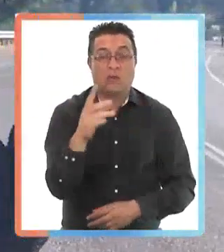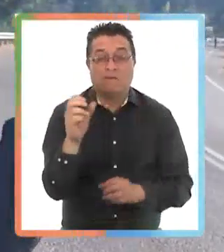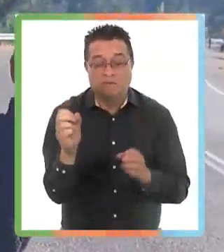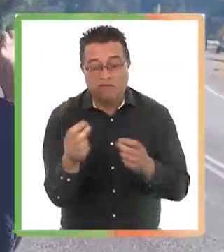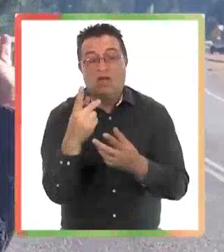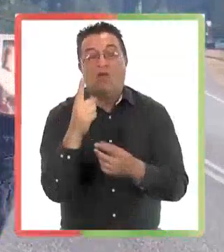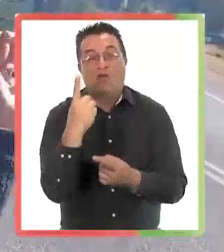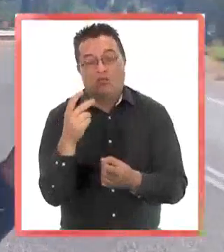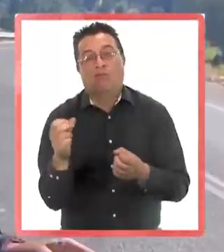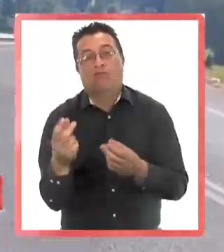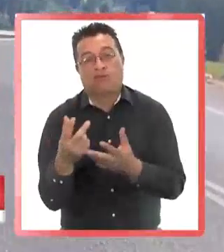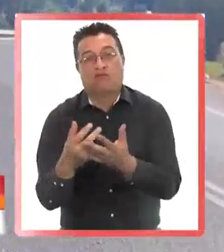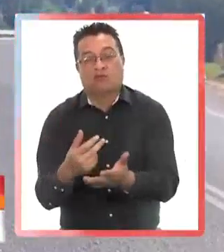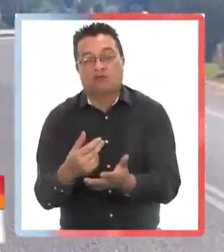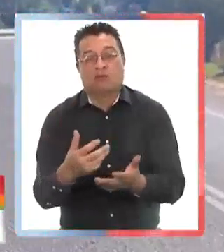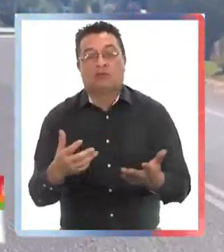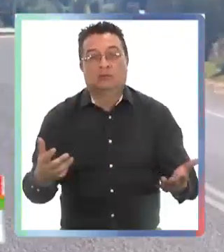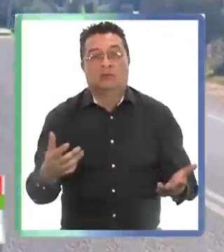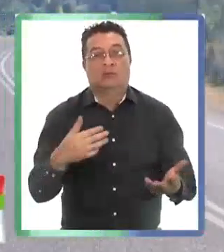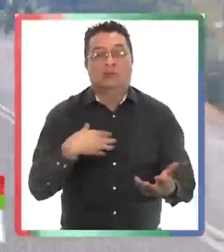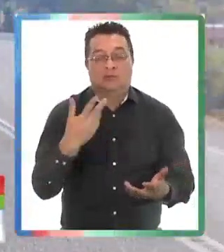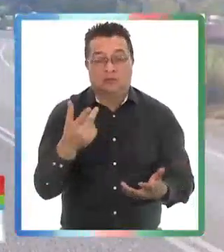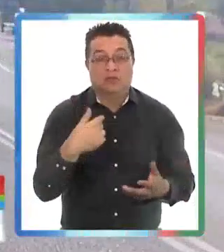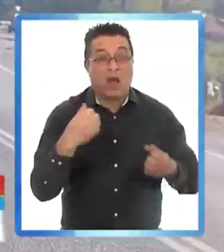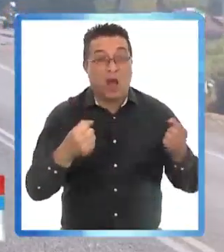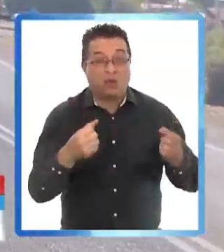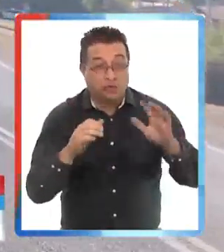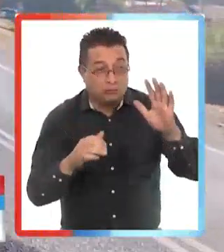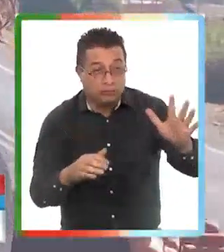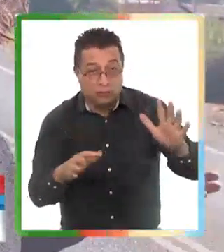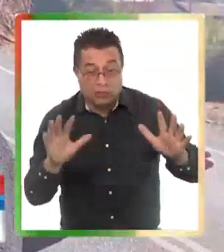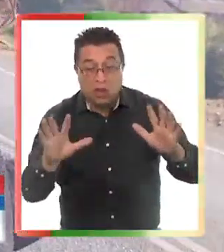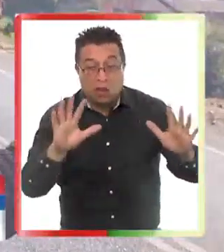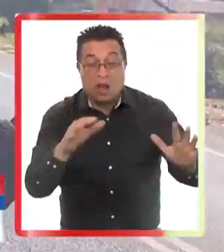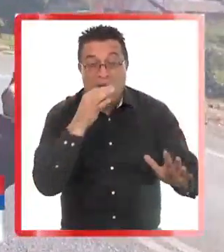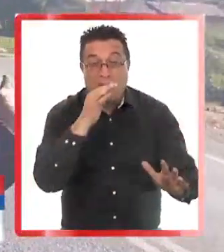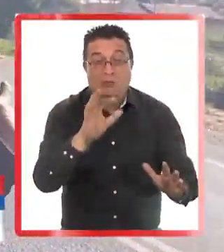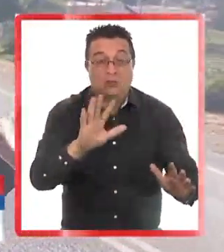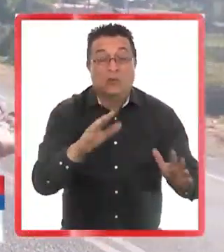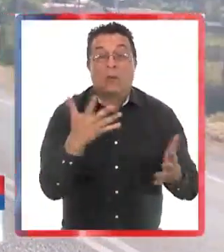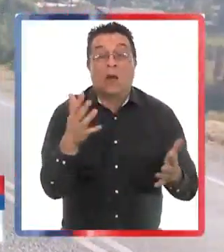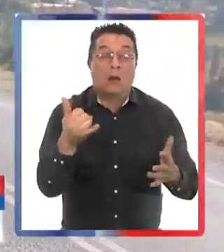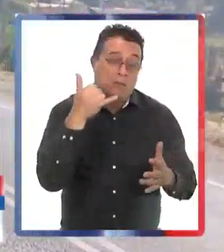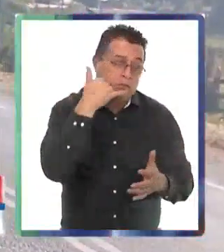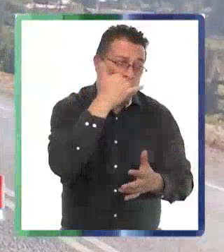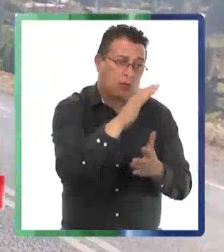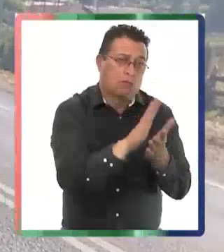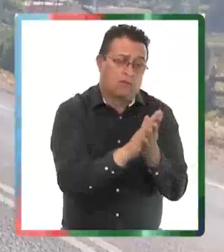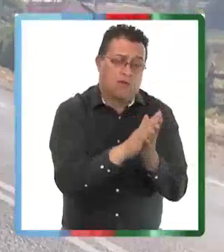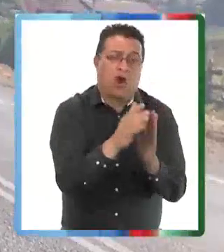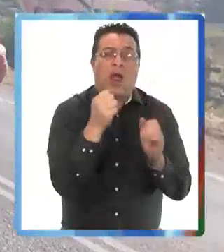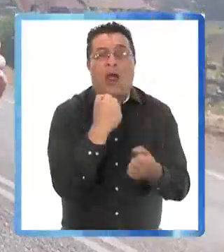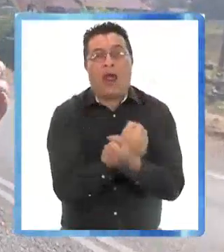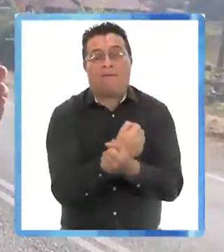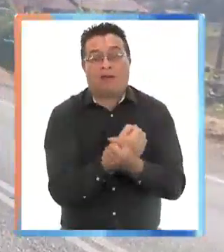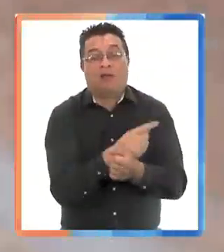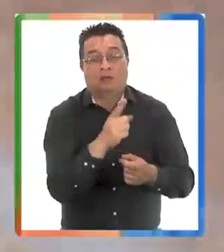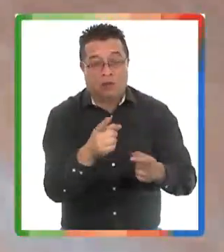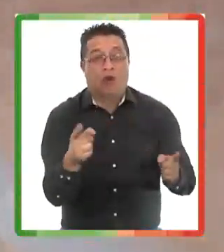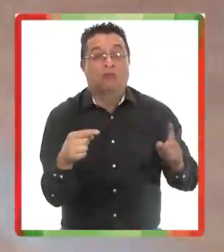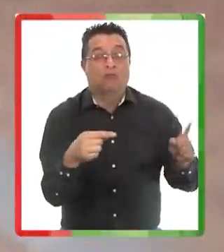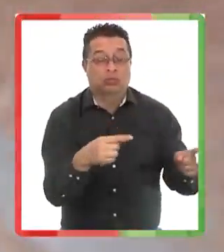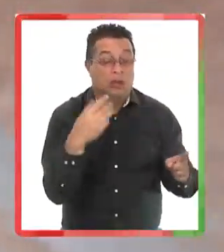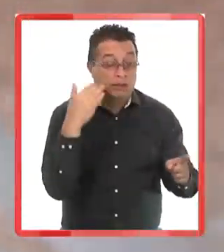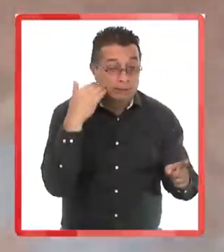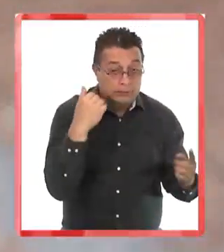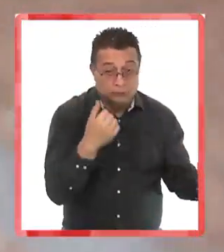cuatro. Y está el vivo. Y dice, yo hice parar un auto porque como acá no agarra la señal para que llamaran a carabineros. Y